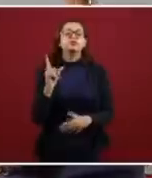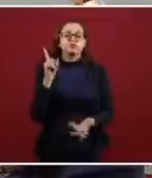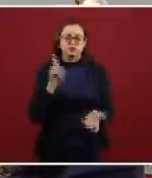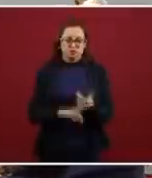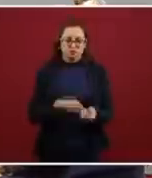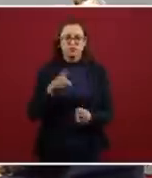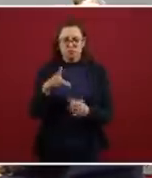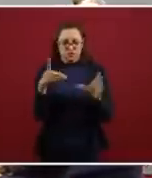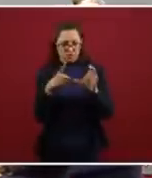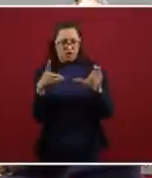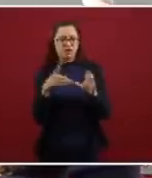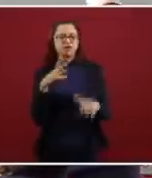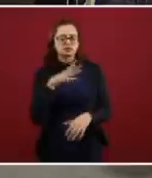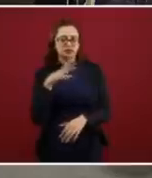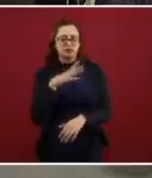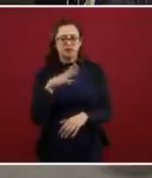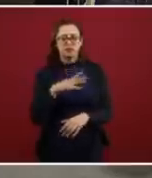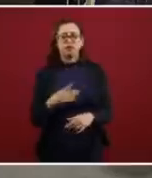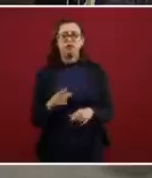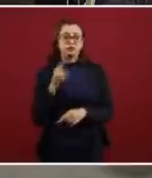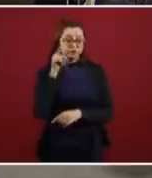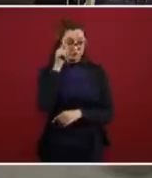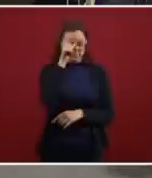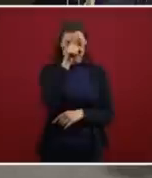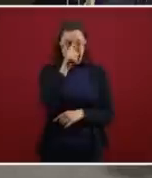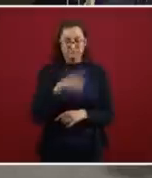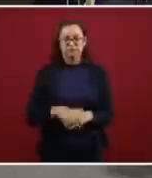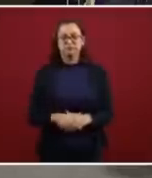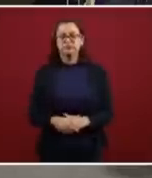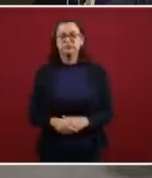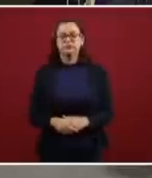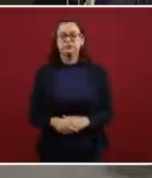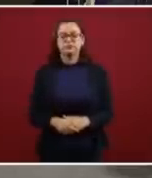estas escuelas. Muchas gracias. Muy bien. Ahora sí, allá.